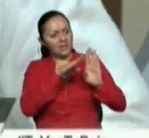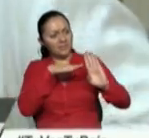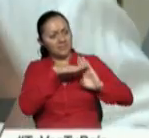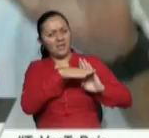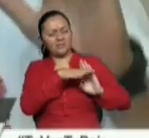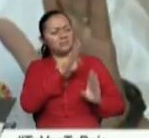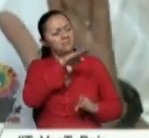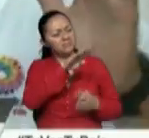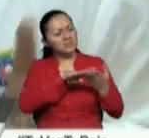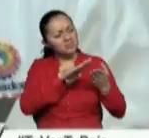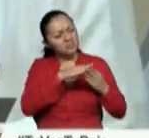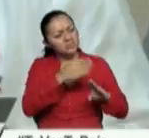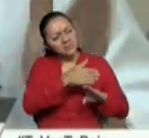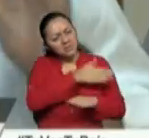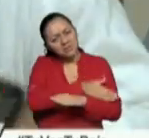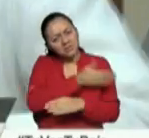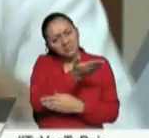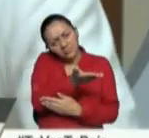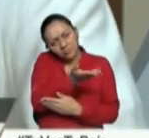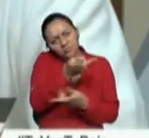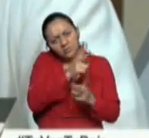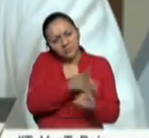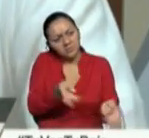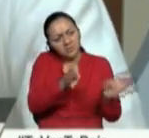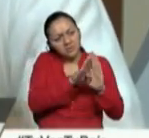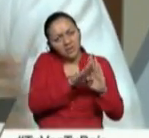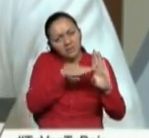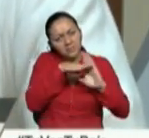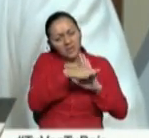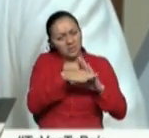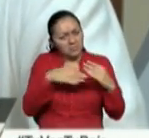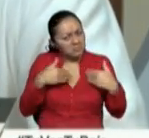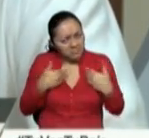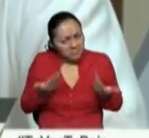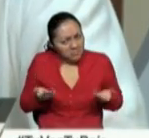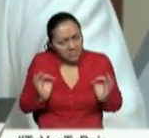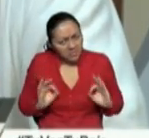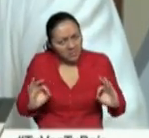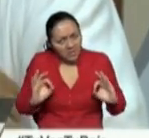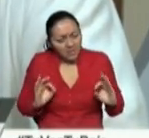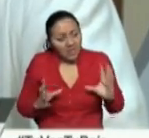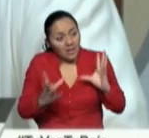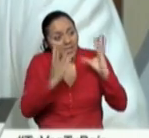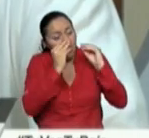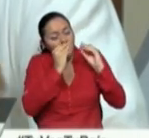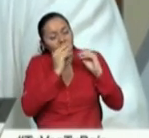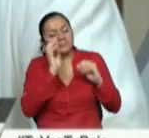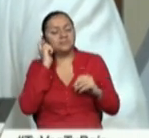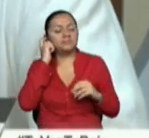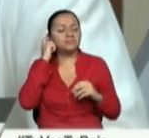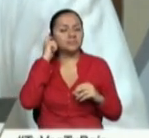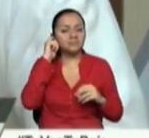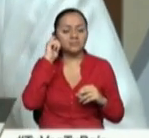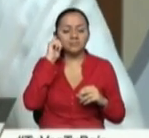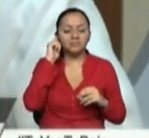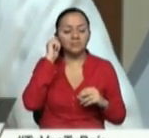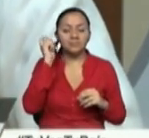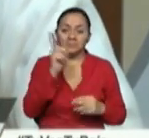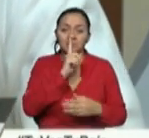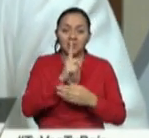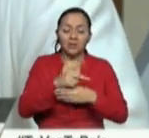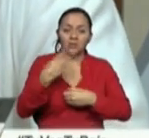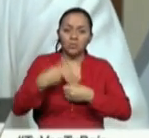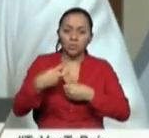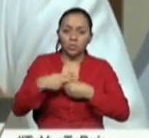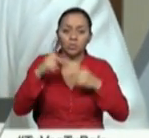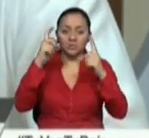vegetarianismo Pues más o menos quién le puede creer a un tipo así Cuál es la realidad Durante los momentos más duros de todo lo que hemos tenido